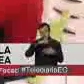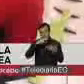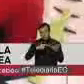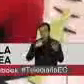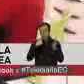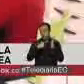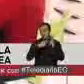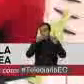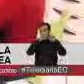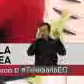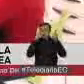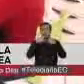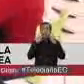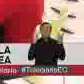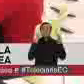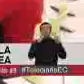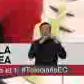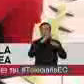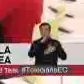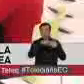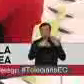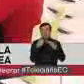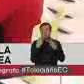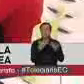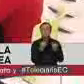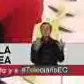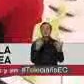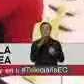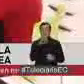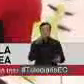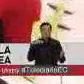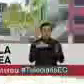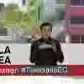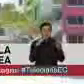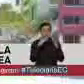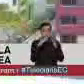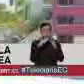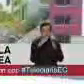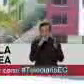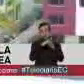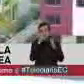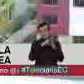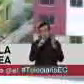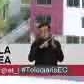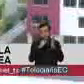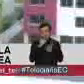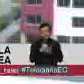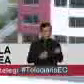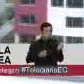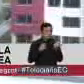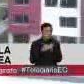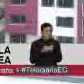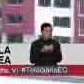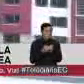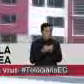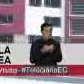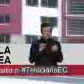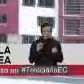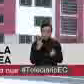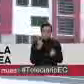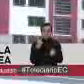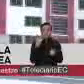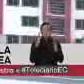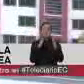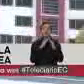ejemplo, la empresa pública Casa para Todos ofrecerá alrededor de 5.000 viviendas con distintos beneficios. En el segmento 2 se